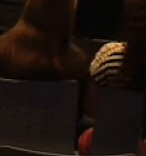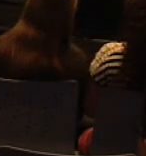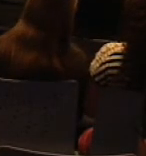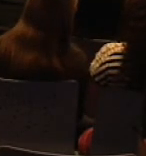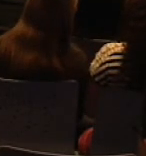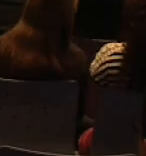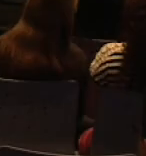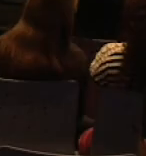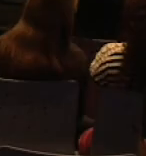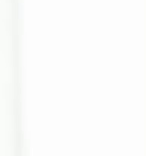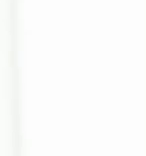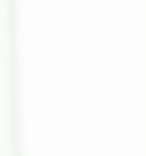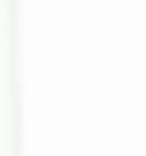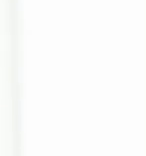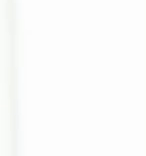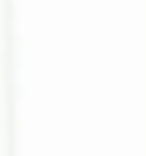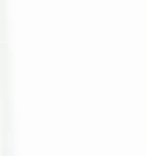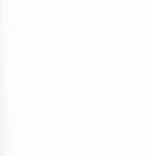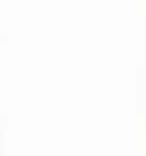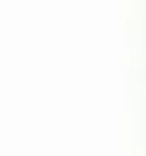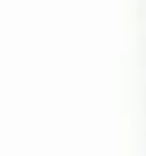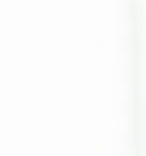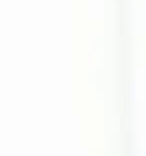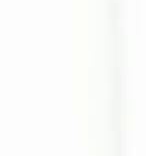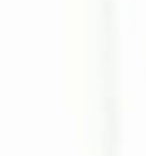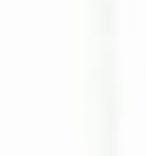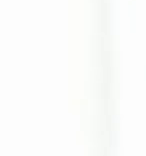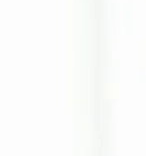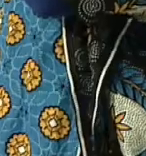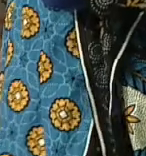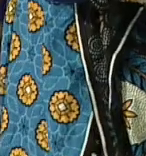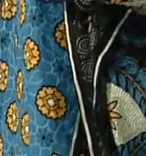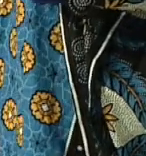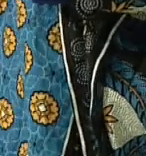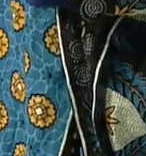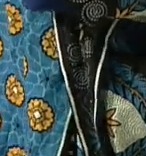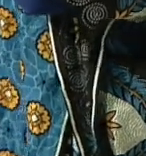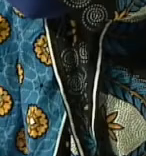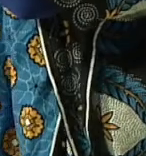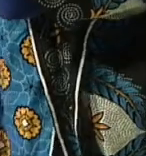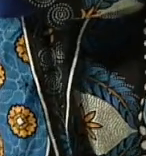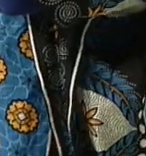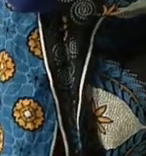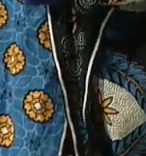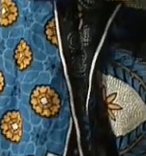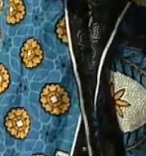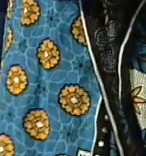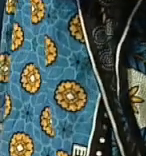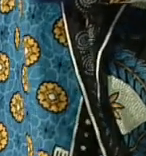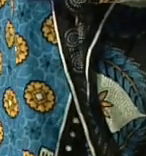la Momposina y sus tambores seguirá haciendo su trabajo a través